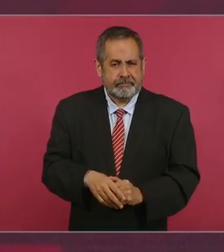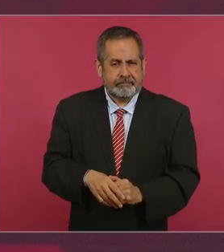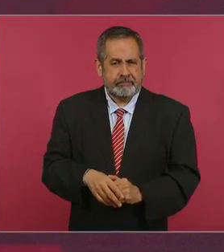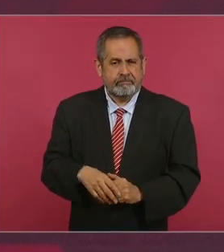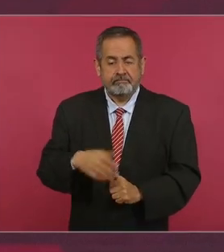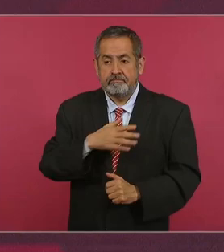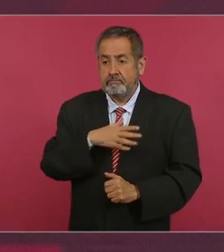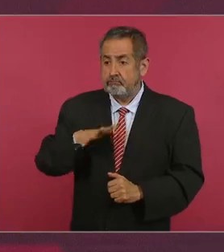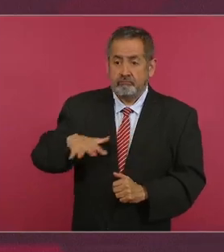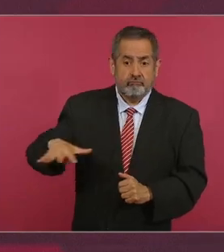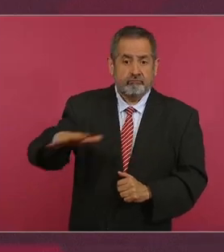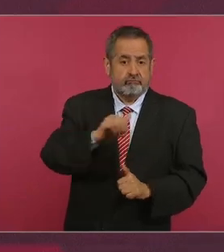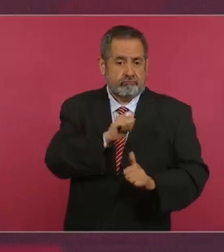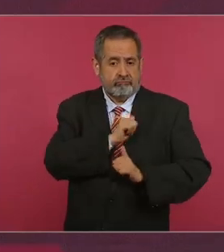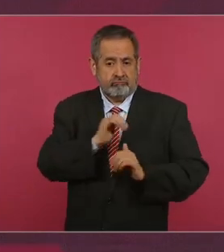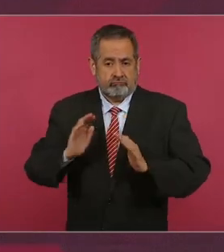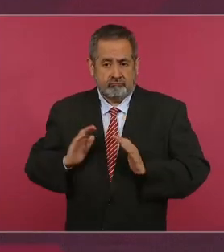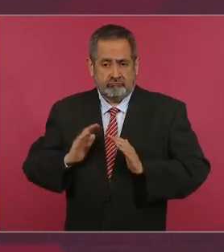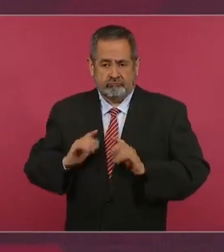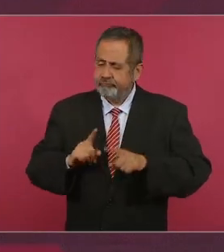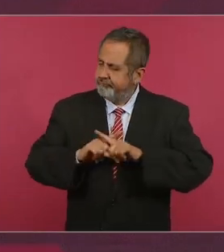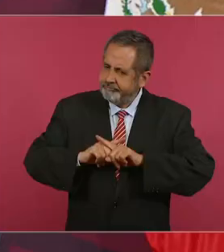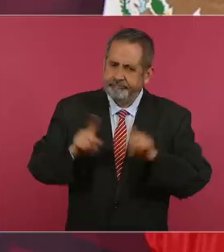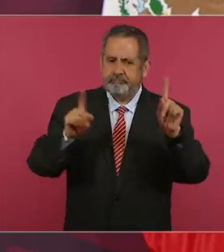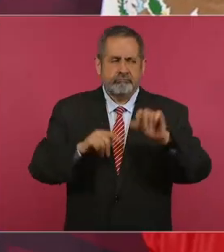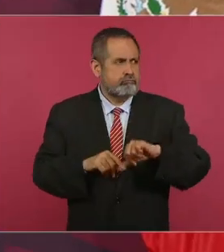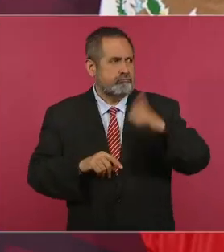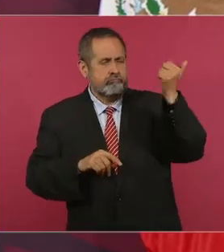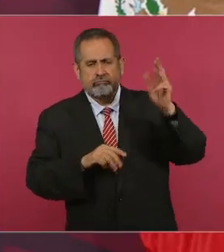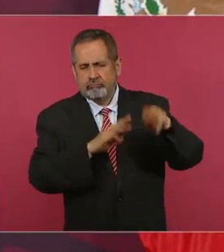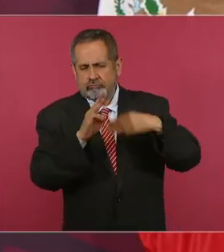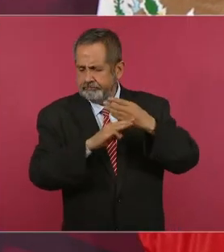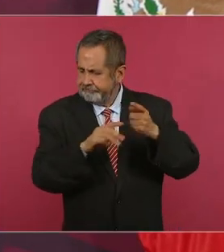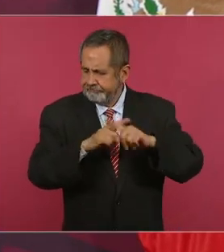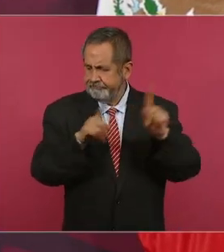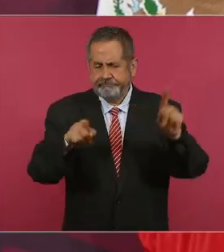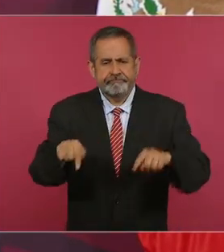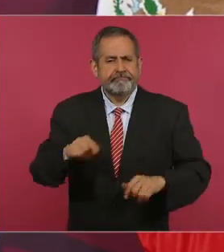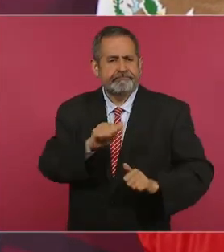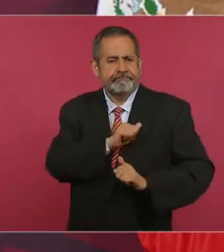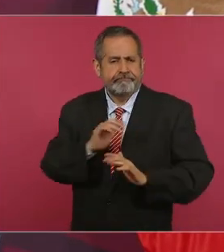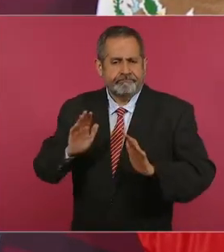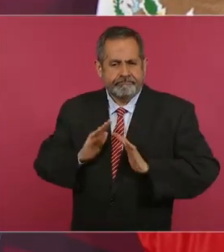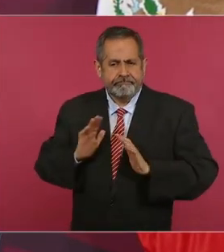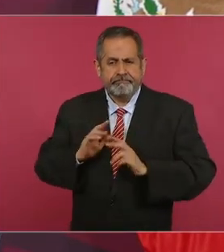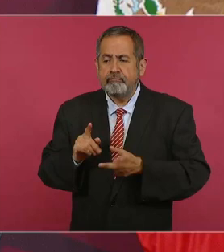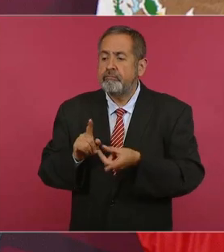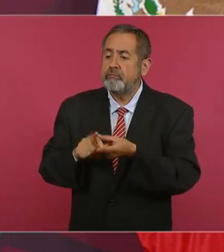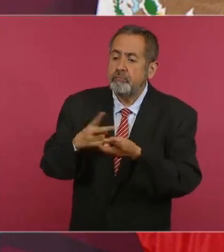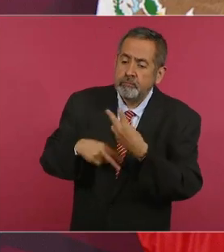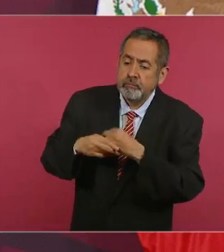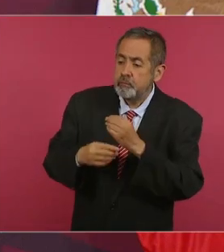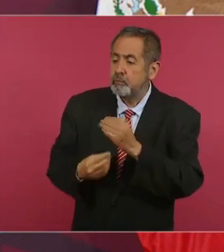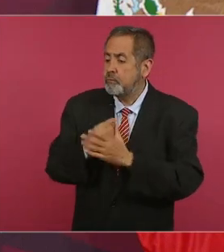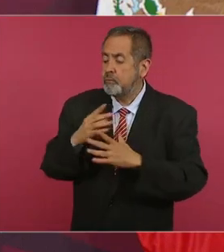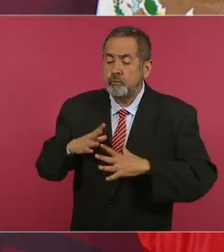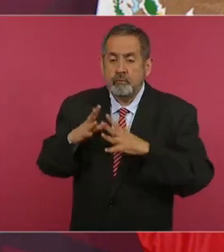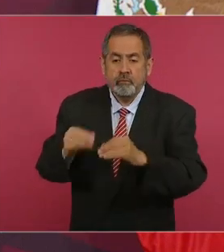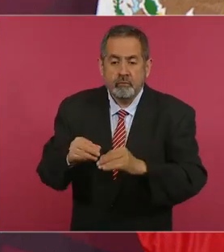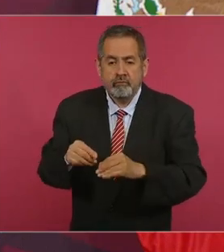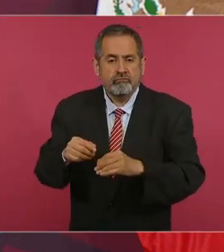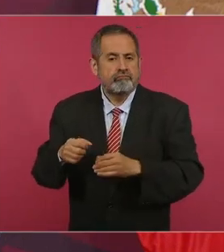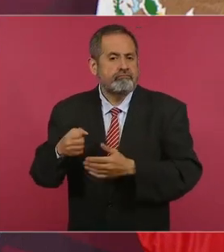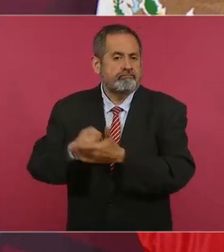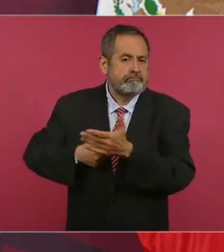nuestro ejército es distinto a otros ejércitos. Este es un ejército que surge del